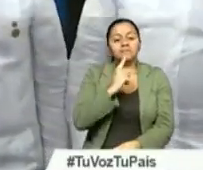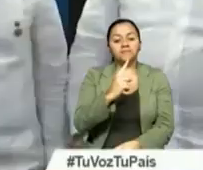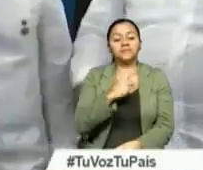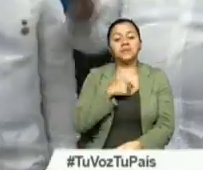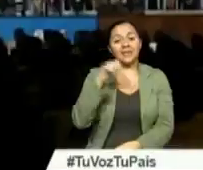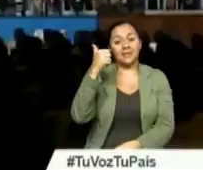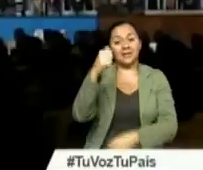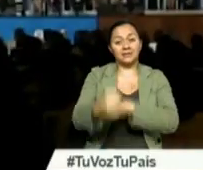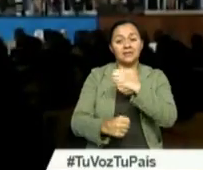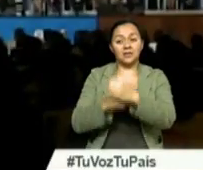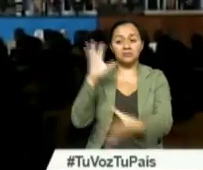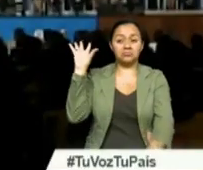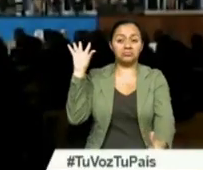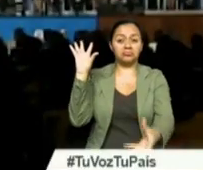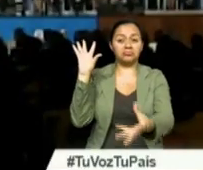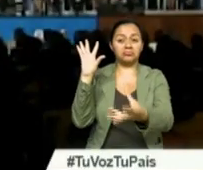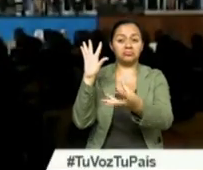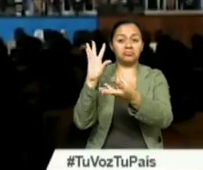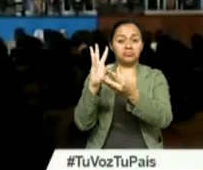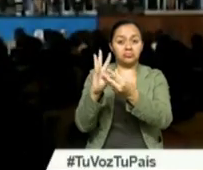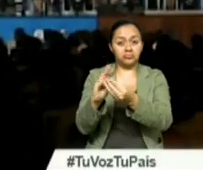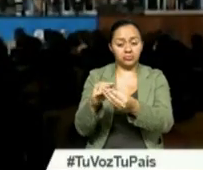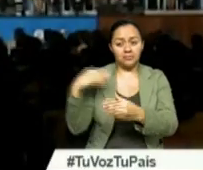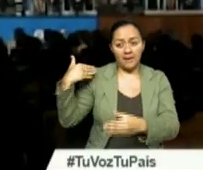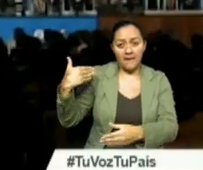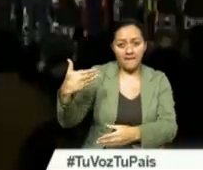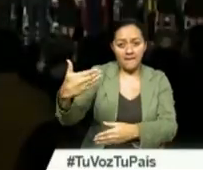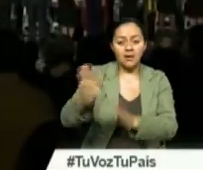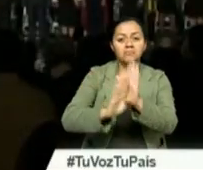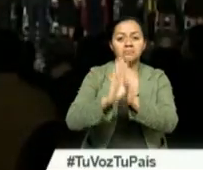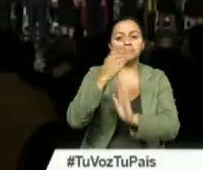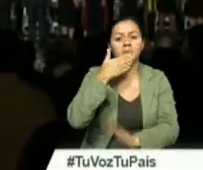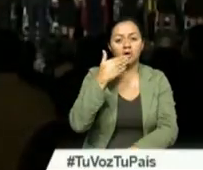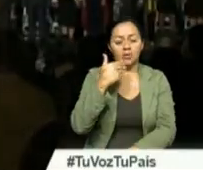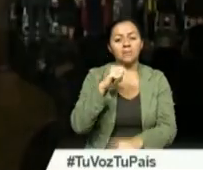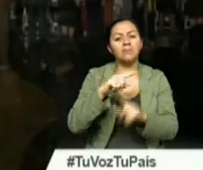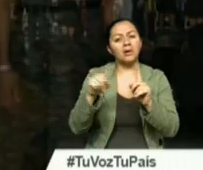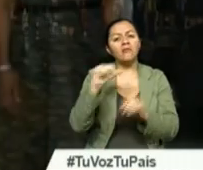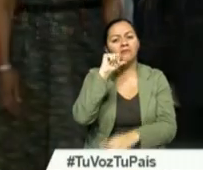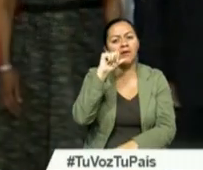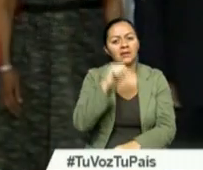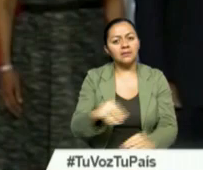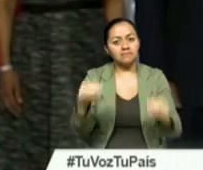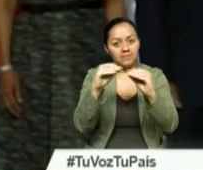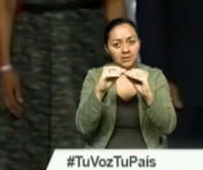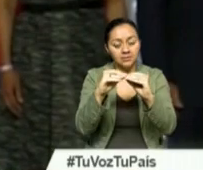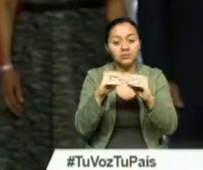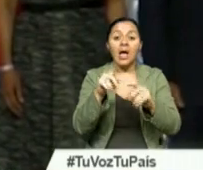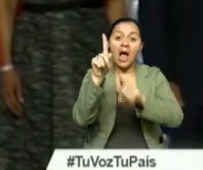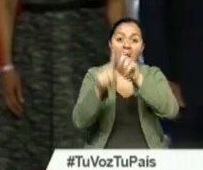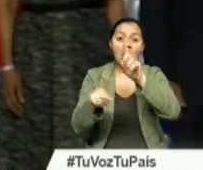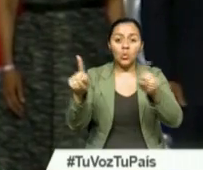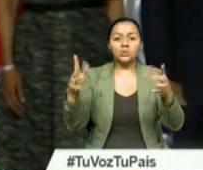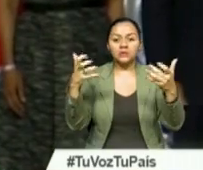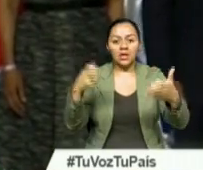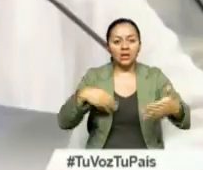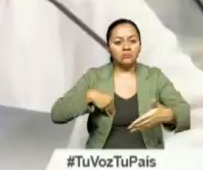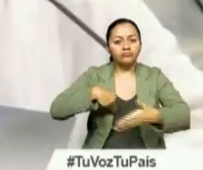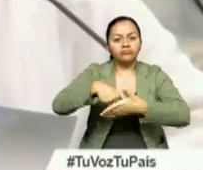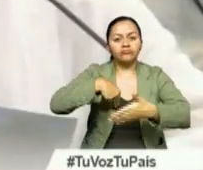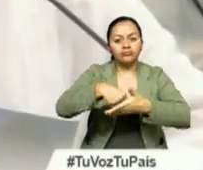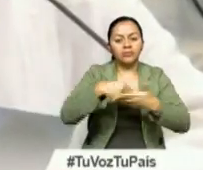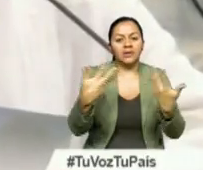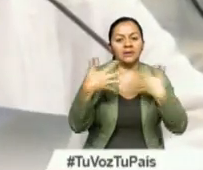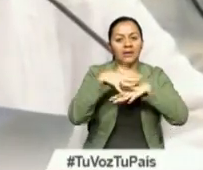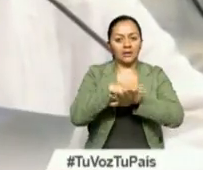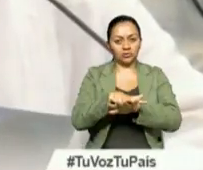10 años nunca se hizo tanto como ahora en América Latina y sin embargo enfatizó que hay claros intentos de detener la integración. Hace